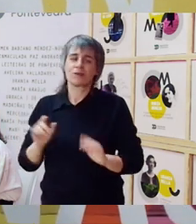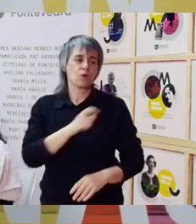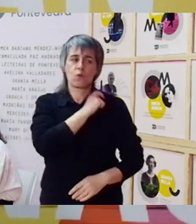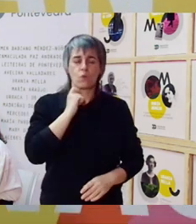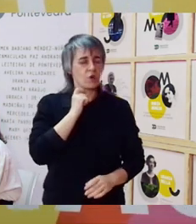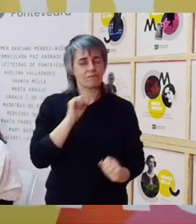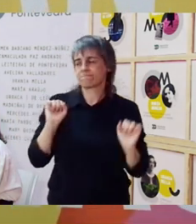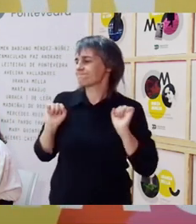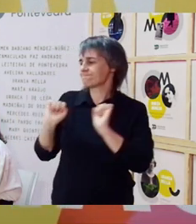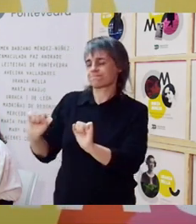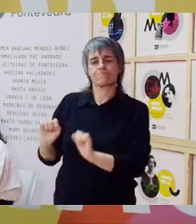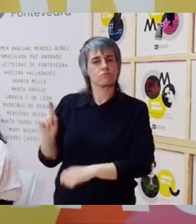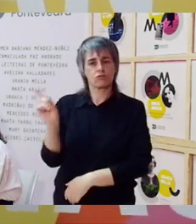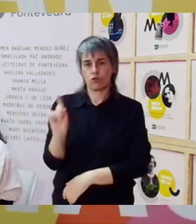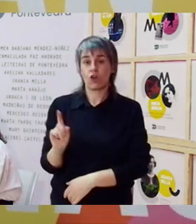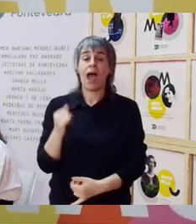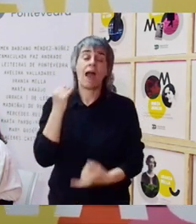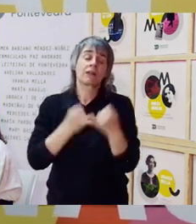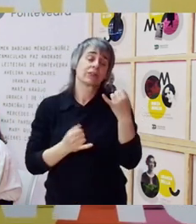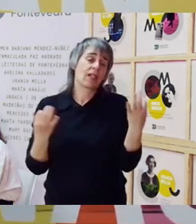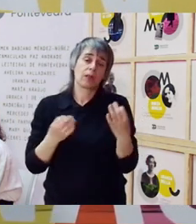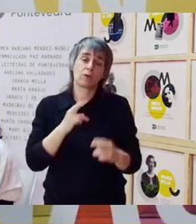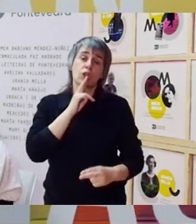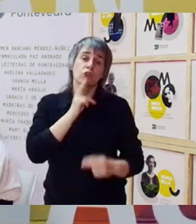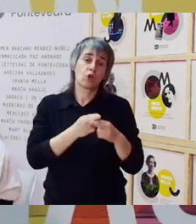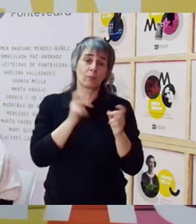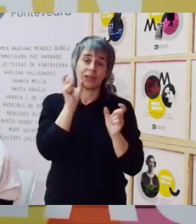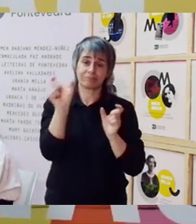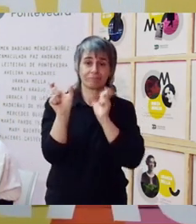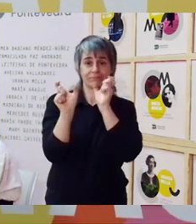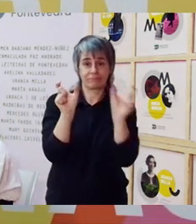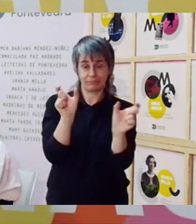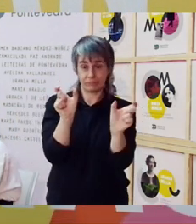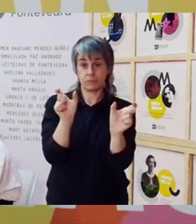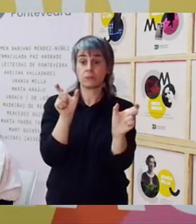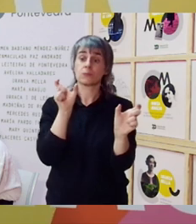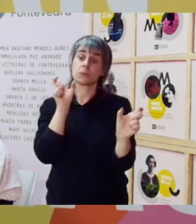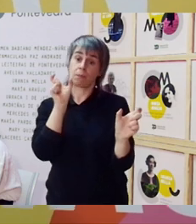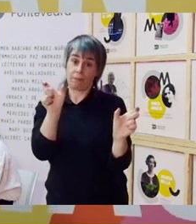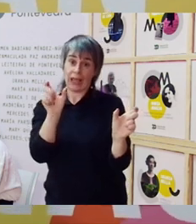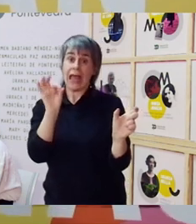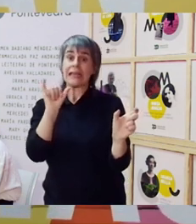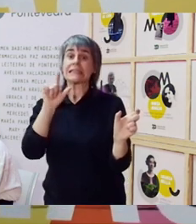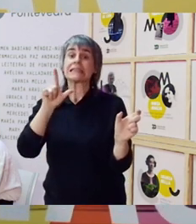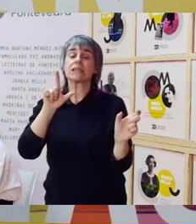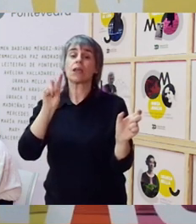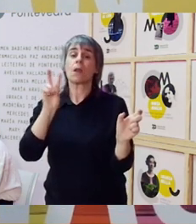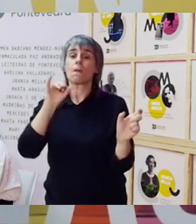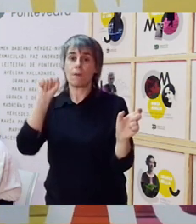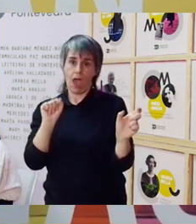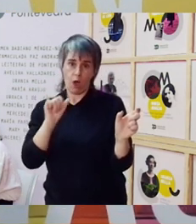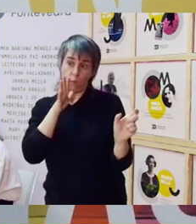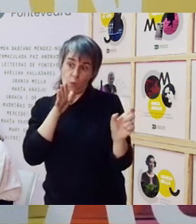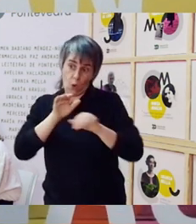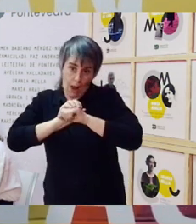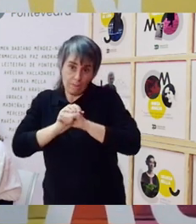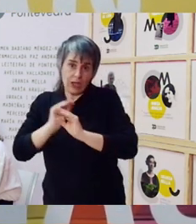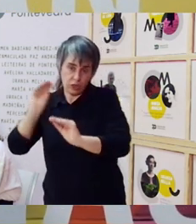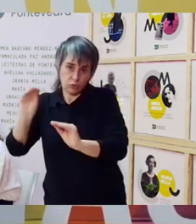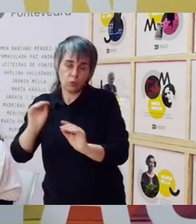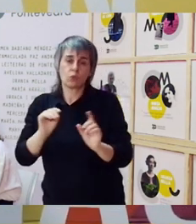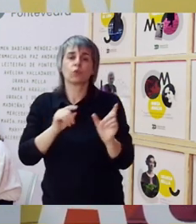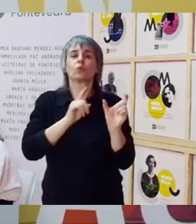Entón, tuvo que poñerme un nombre composto. Púxome Silvia pola súa mellor amiga e